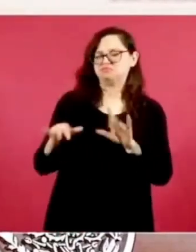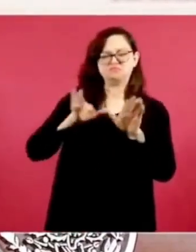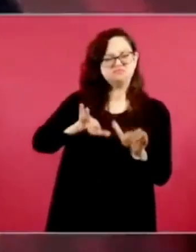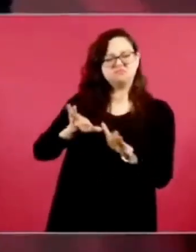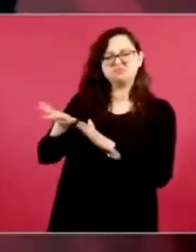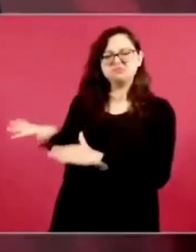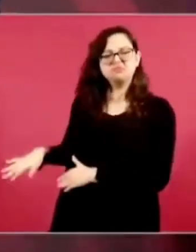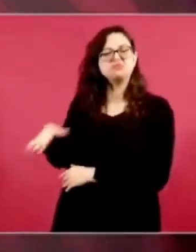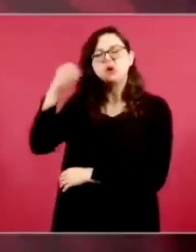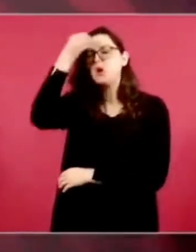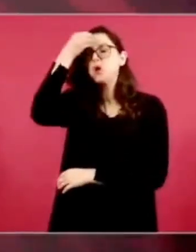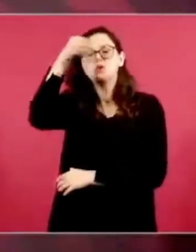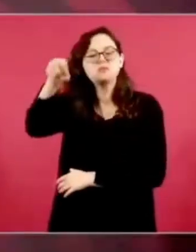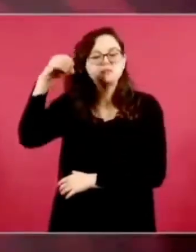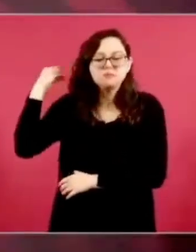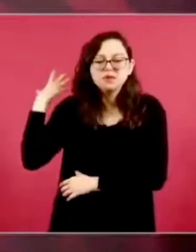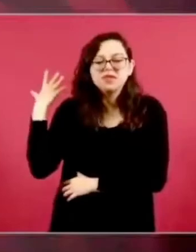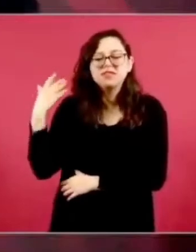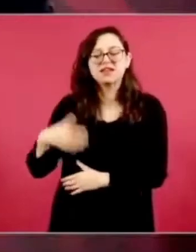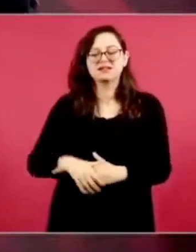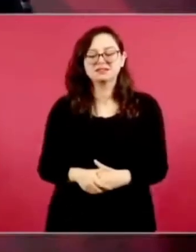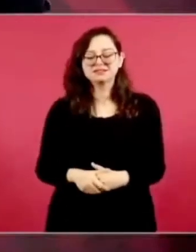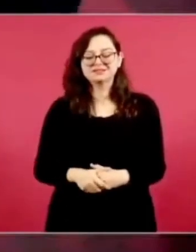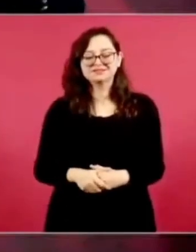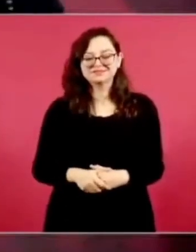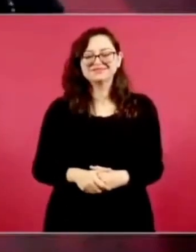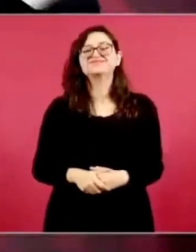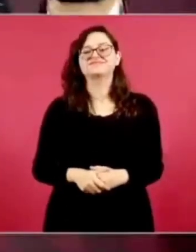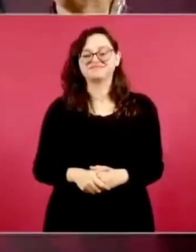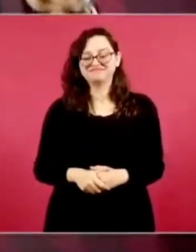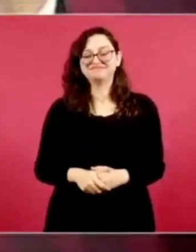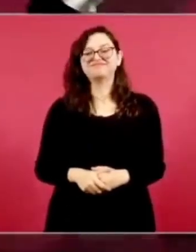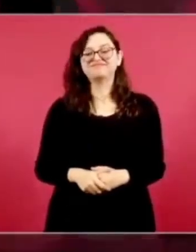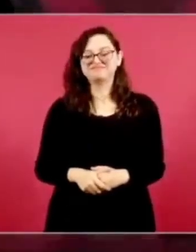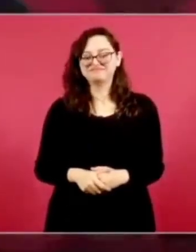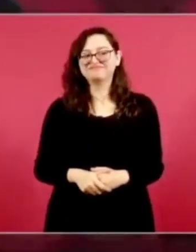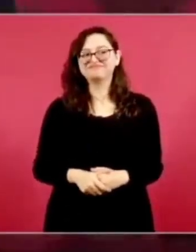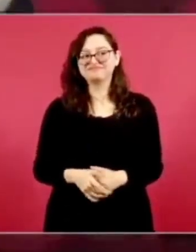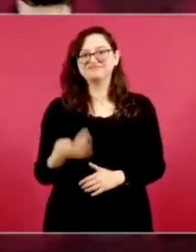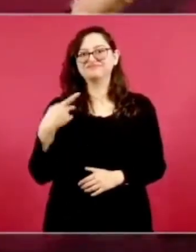Pues ¿cómo se va a visorar el porvenir?